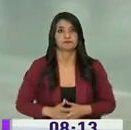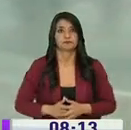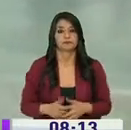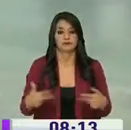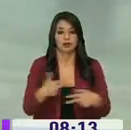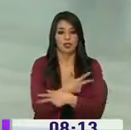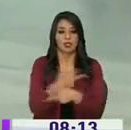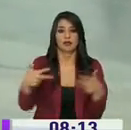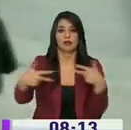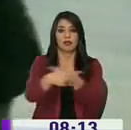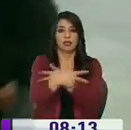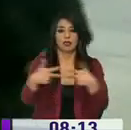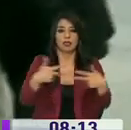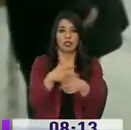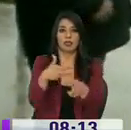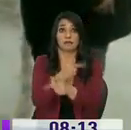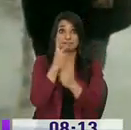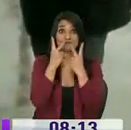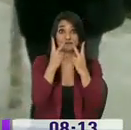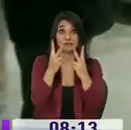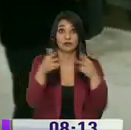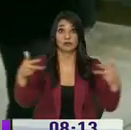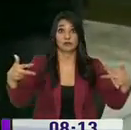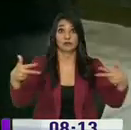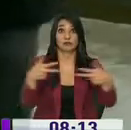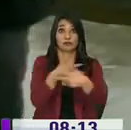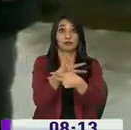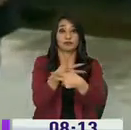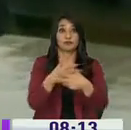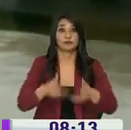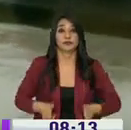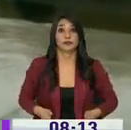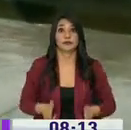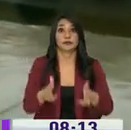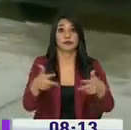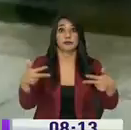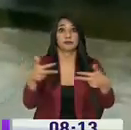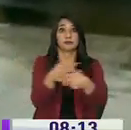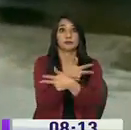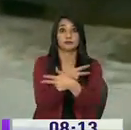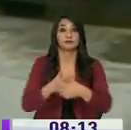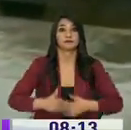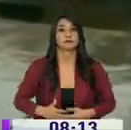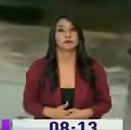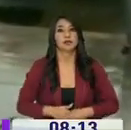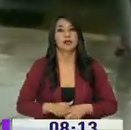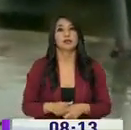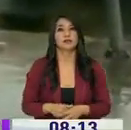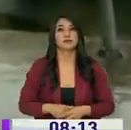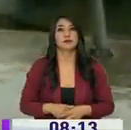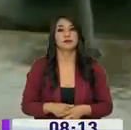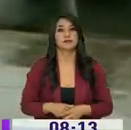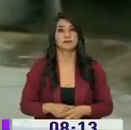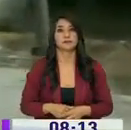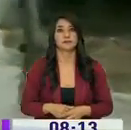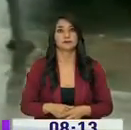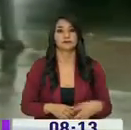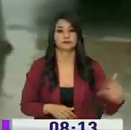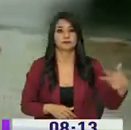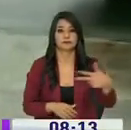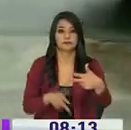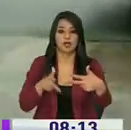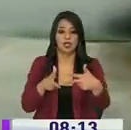cómo esquivan en esta intersección. Las dos vías están en dos sentidos de circulación y es un sector muy,